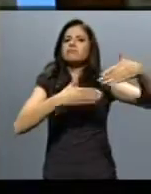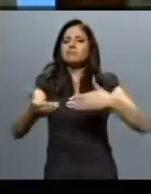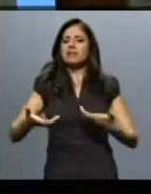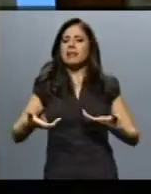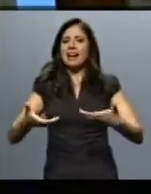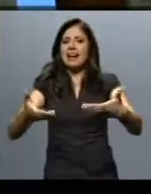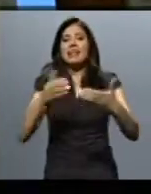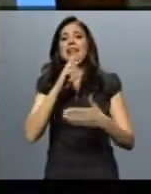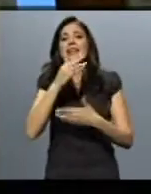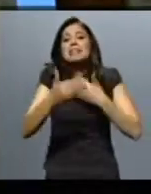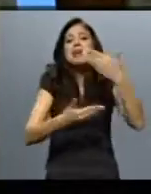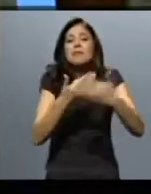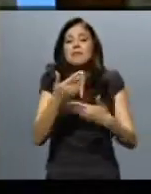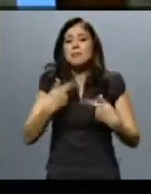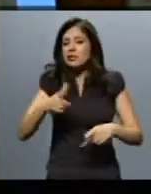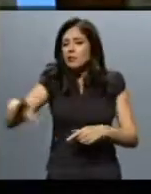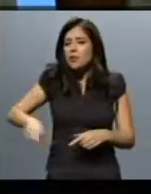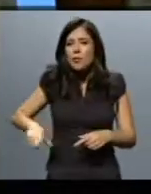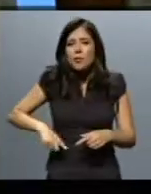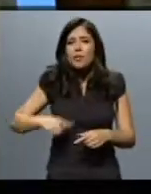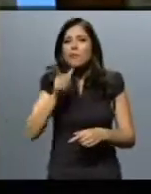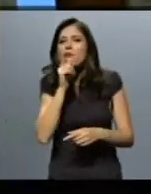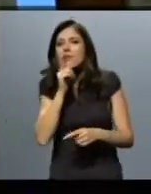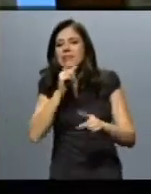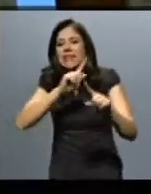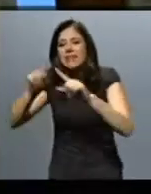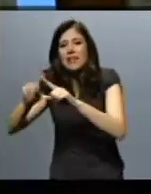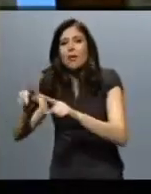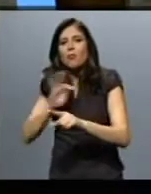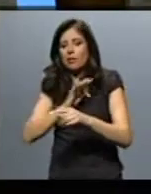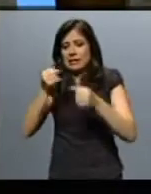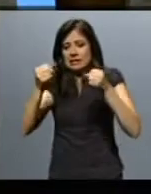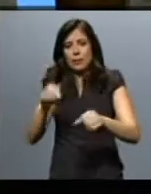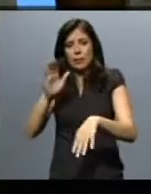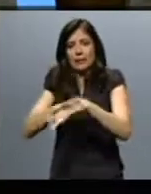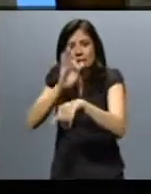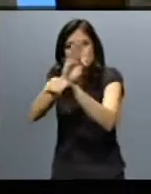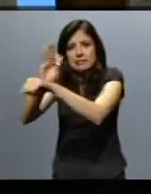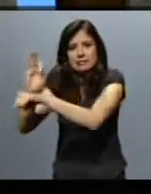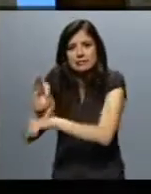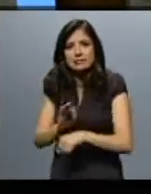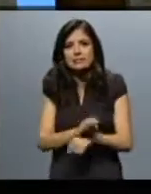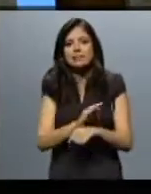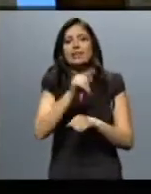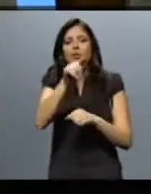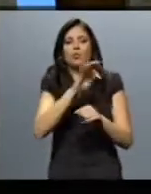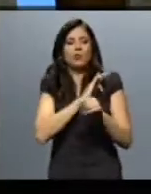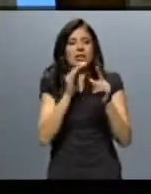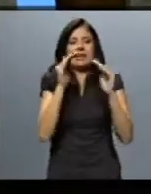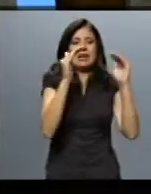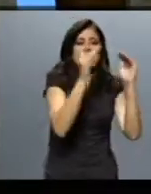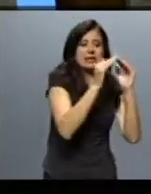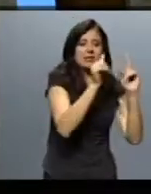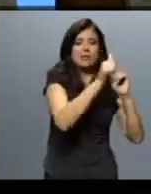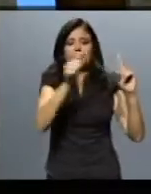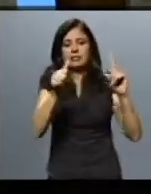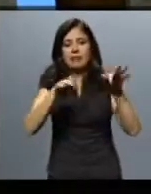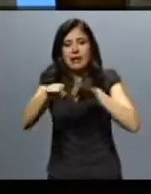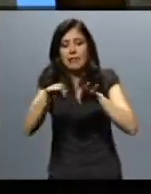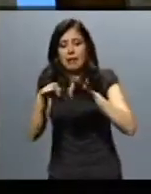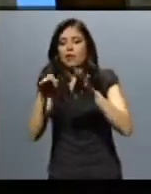mejor servicio público para que puedas llegar en tiempos más cortos de tu casa al trabajo para